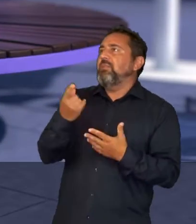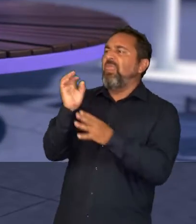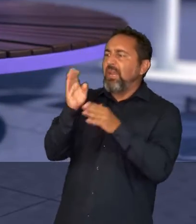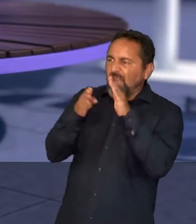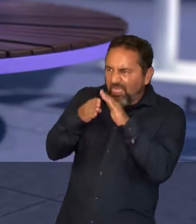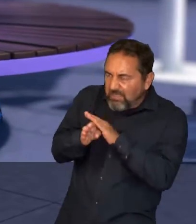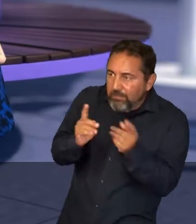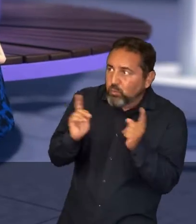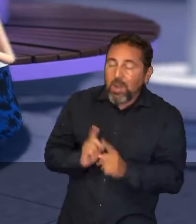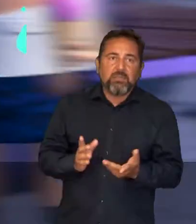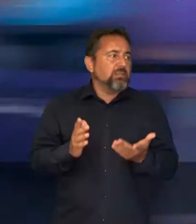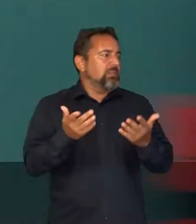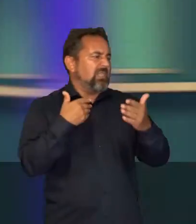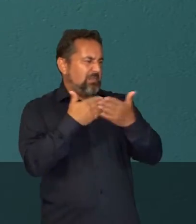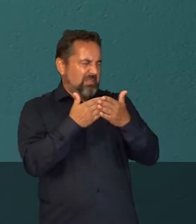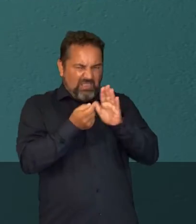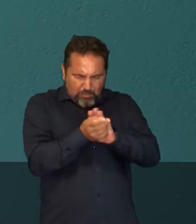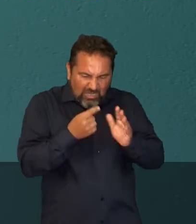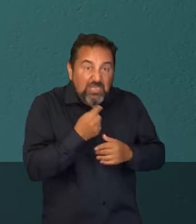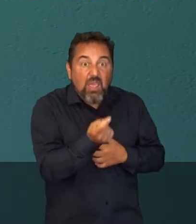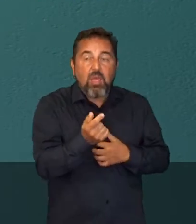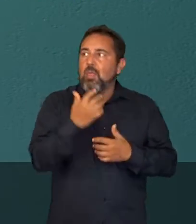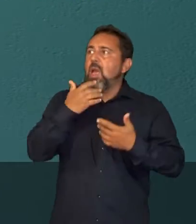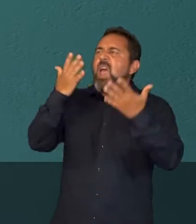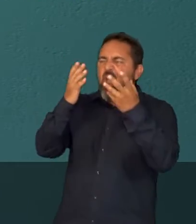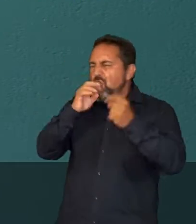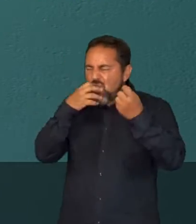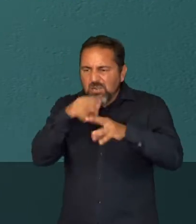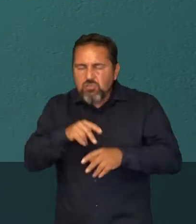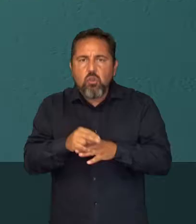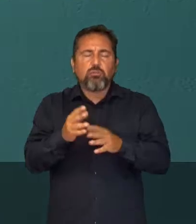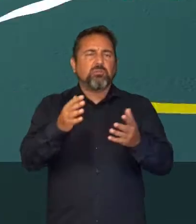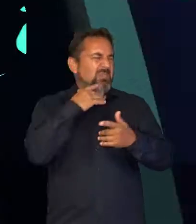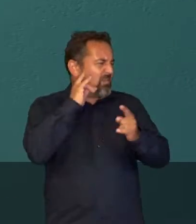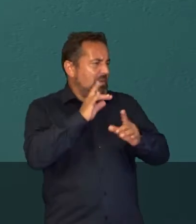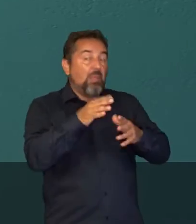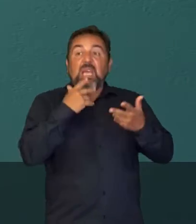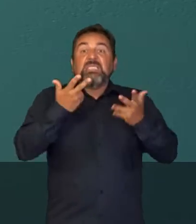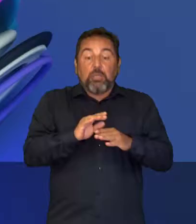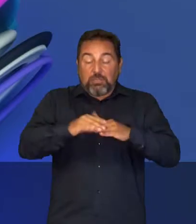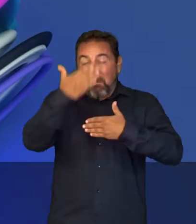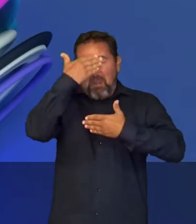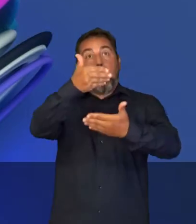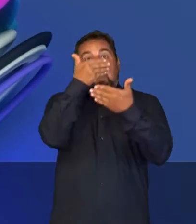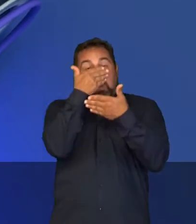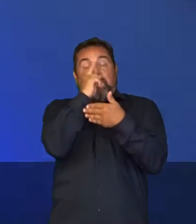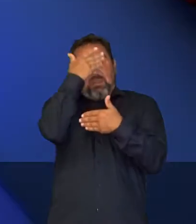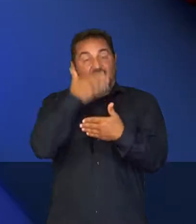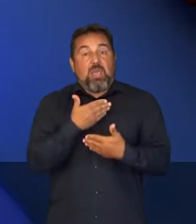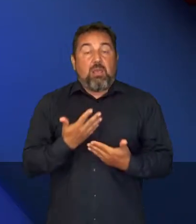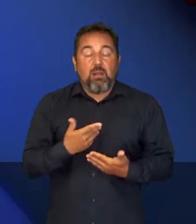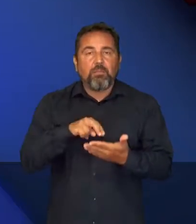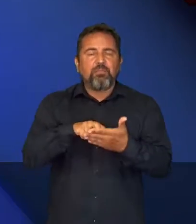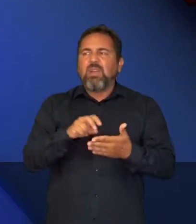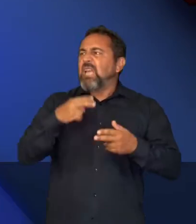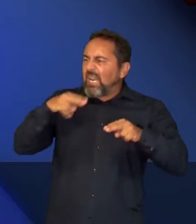Cines que no son accesibles. Entrar por la salida. ¡Niños! Asientos en primerísima